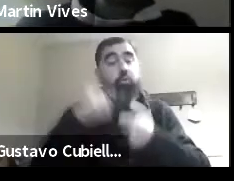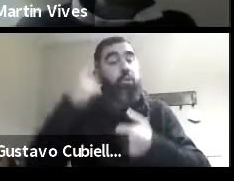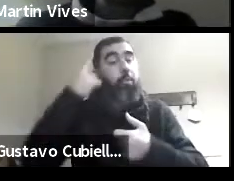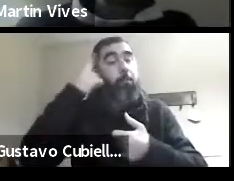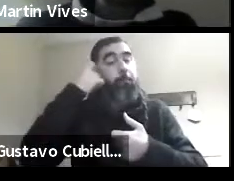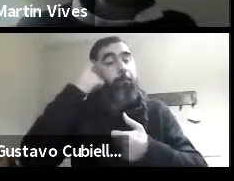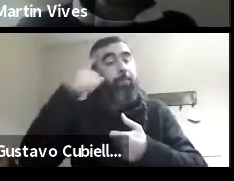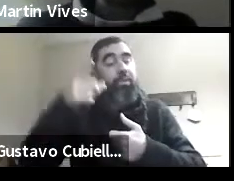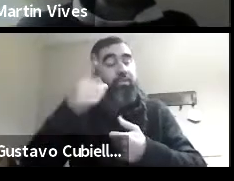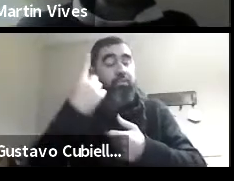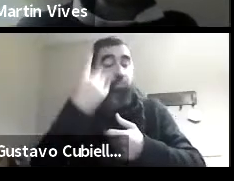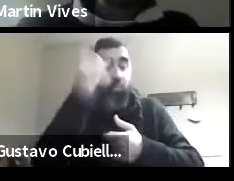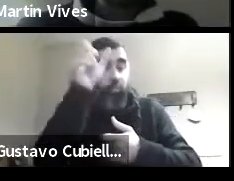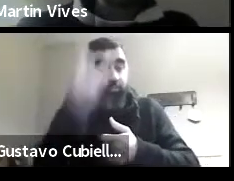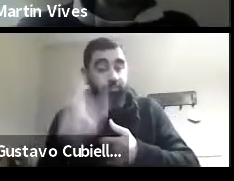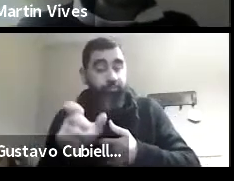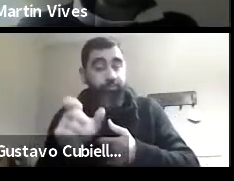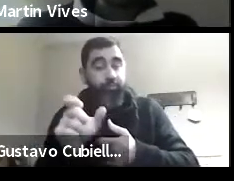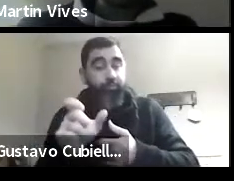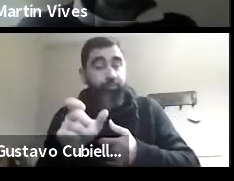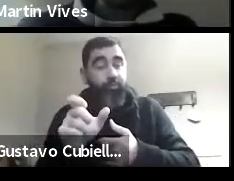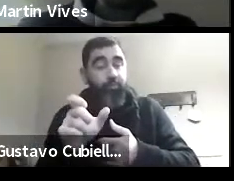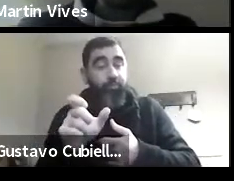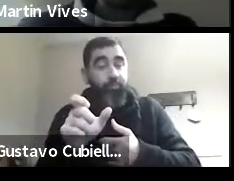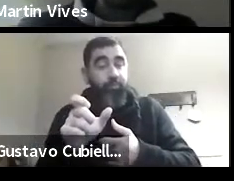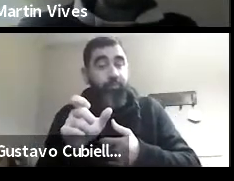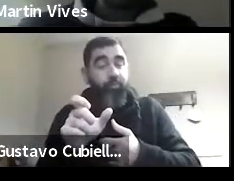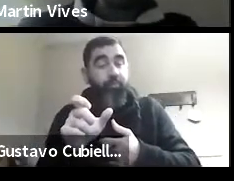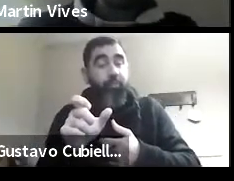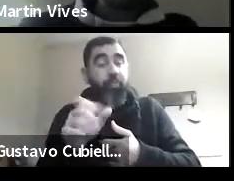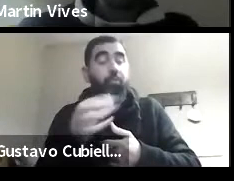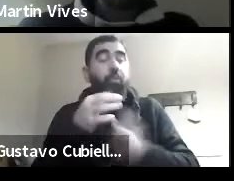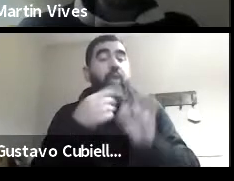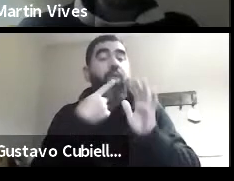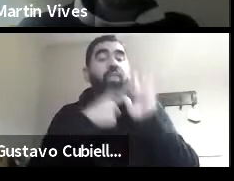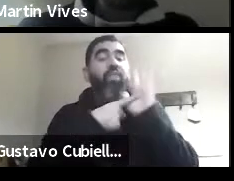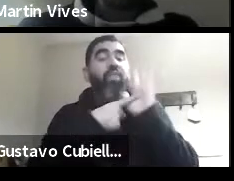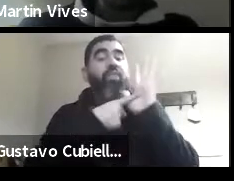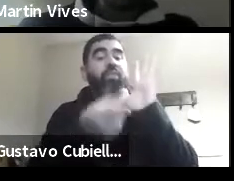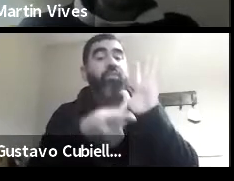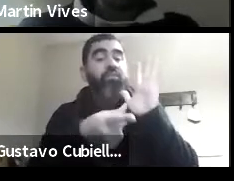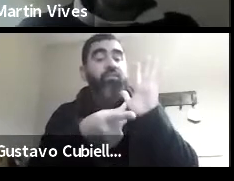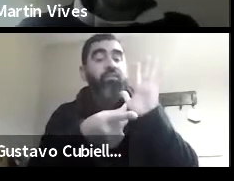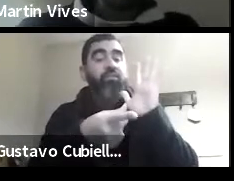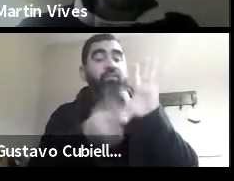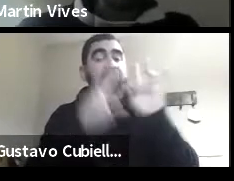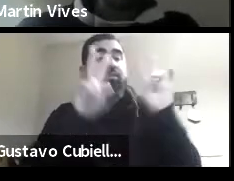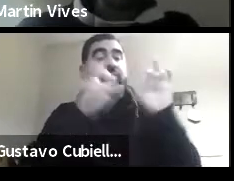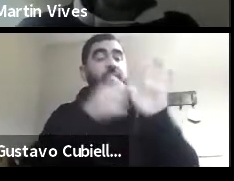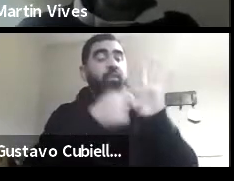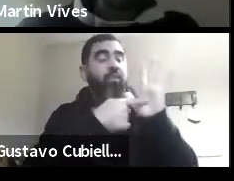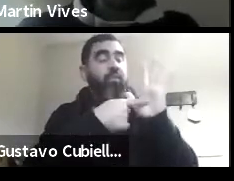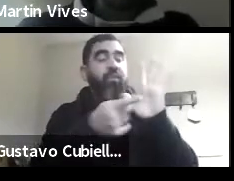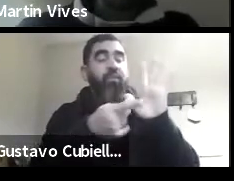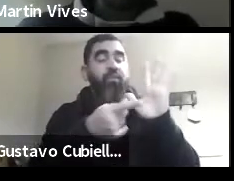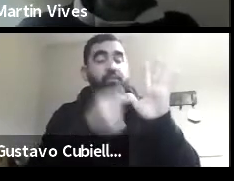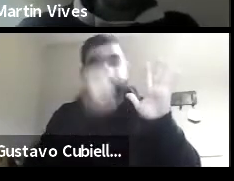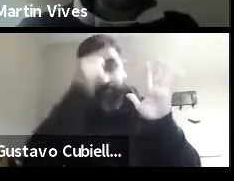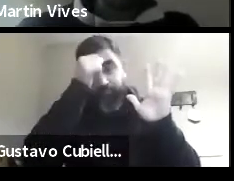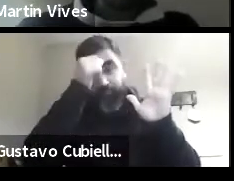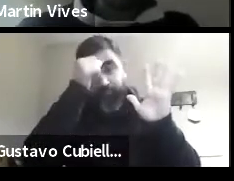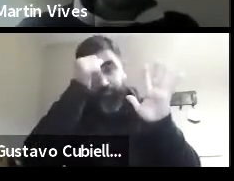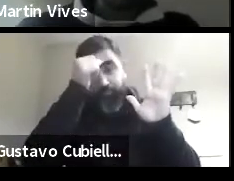de excepción porque establece que esta cláusula, o sea, cuando no